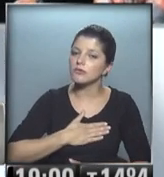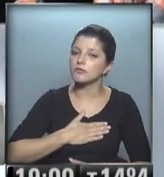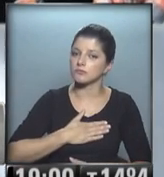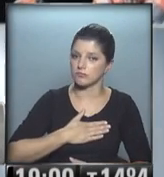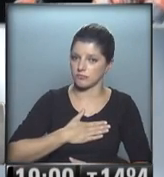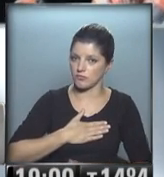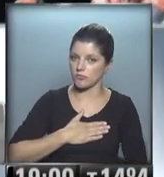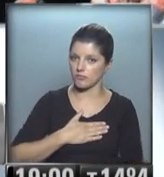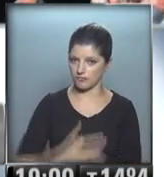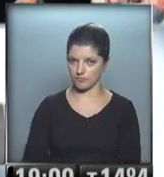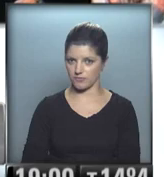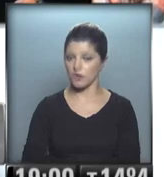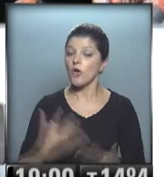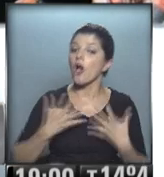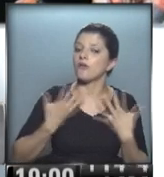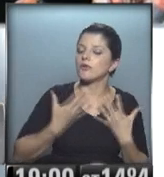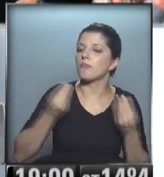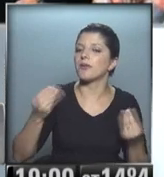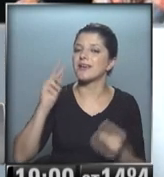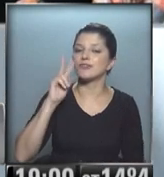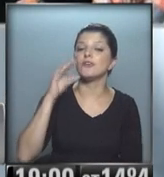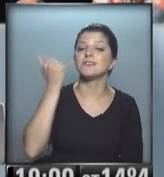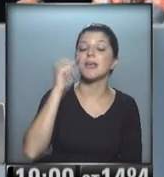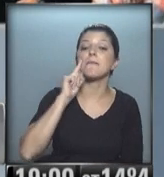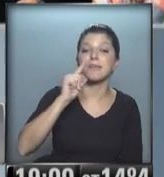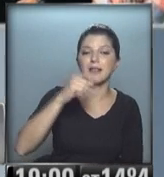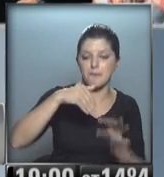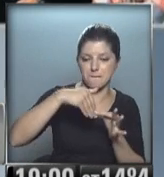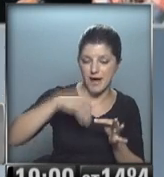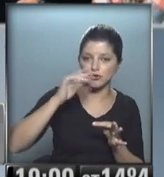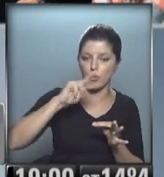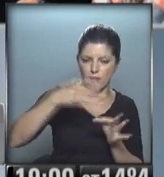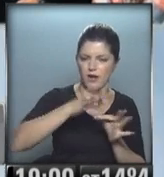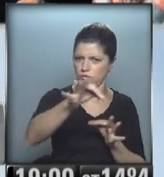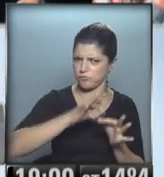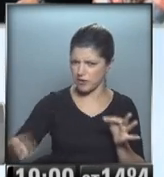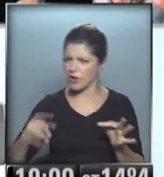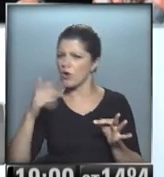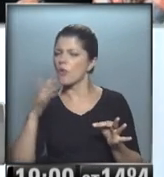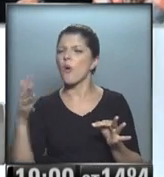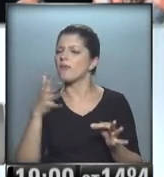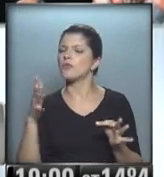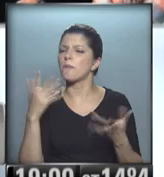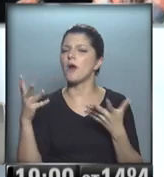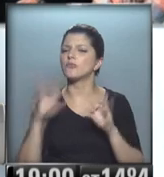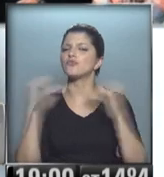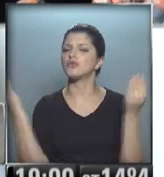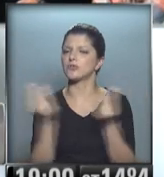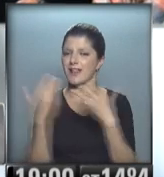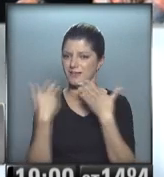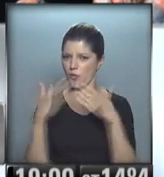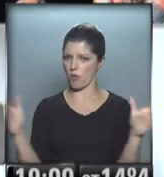cubriendo 6.000 metros cuadrados. ¿Ya cuántos llevamos de metros cuadrados en total